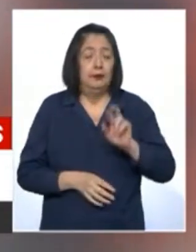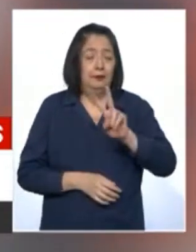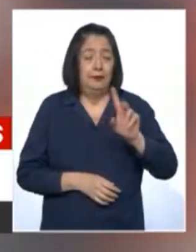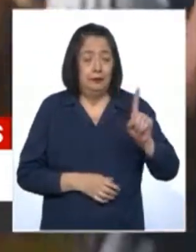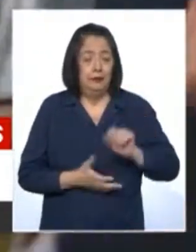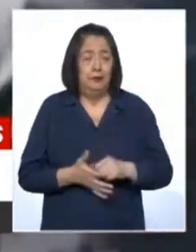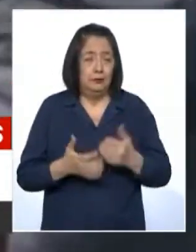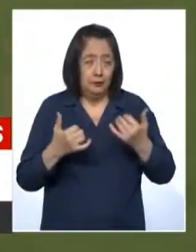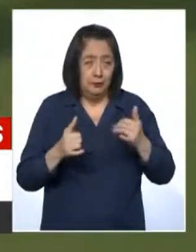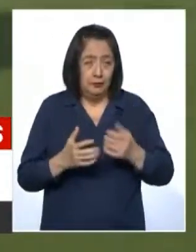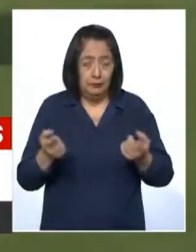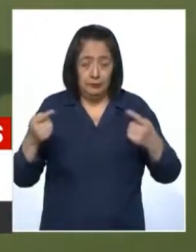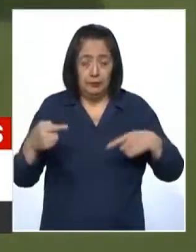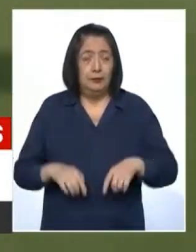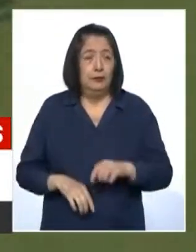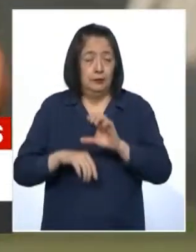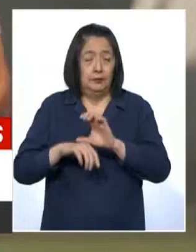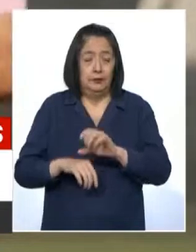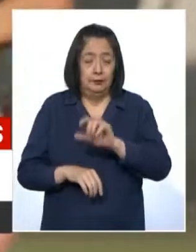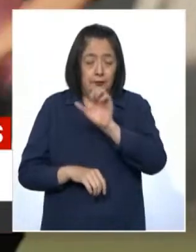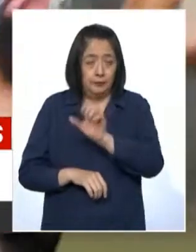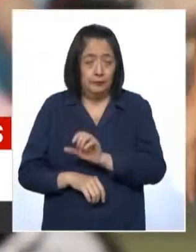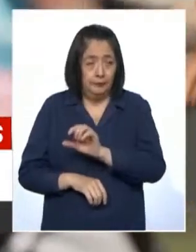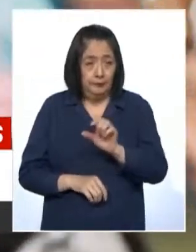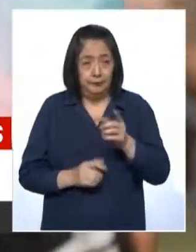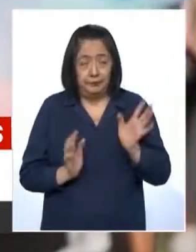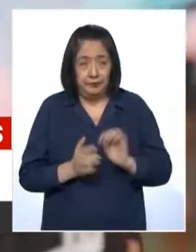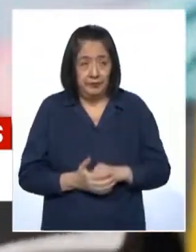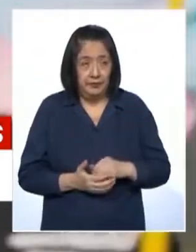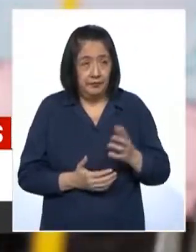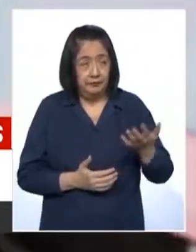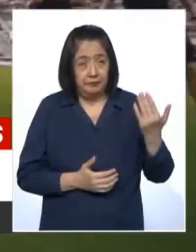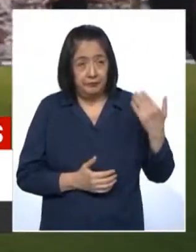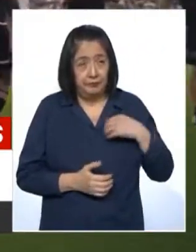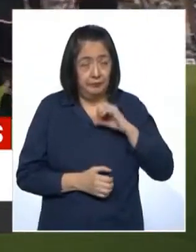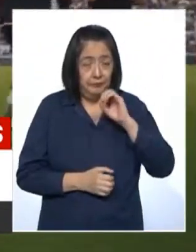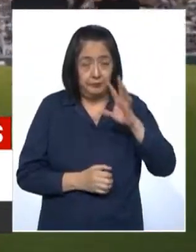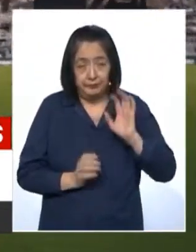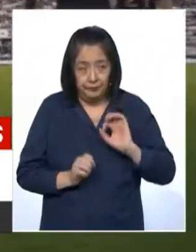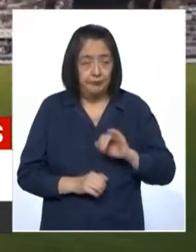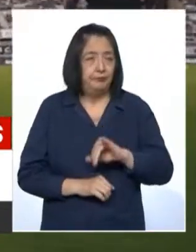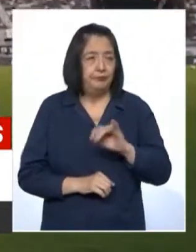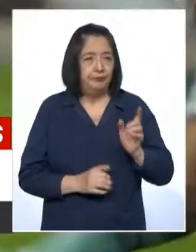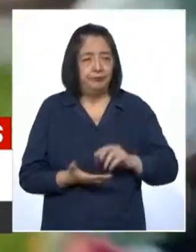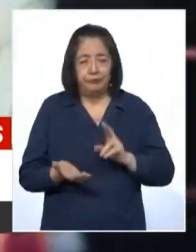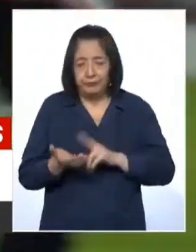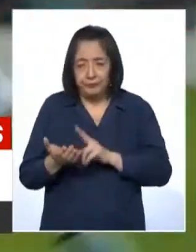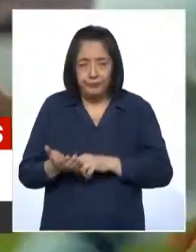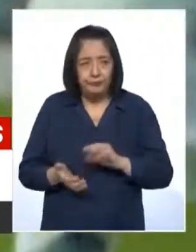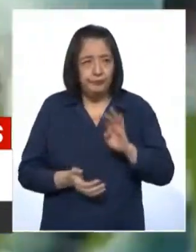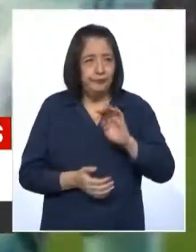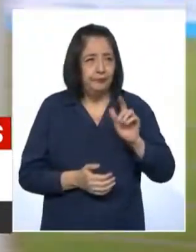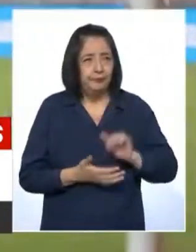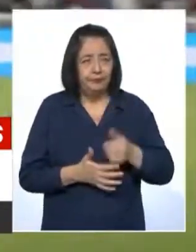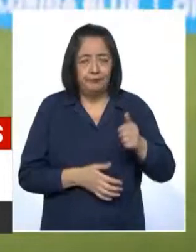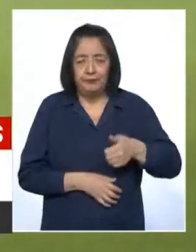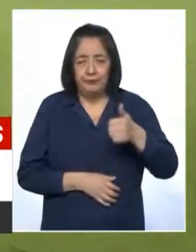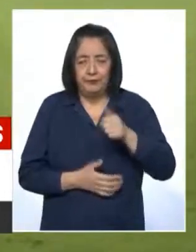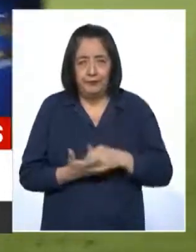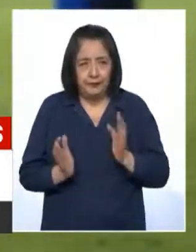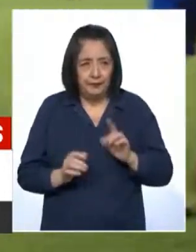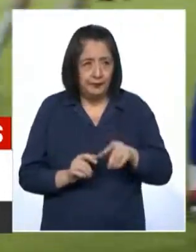julio ante Cruz Azul por la League Cup, según había adelantado Jorge Mas, socio de Beckham y uno de los propietarios de